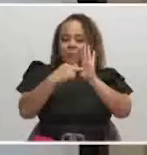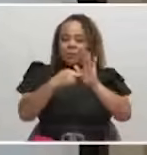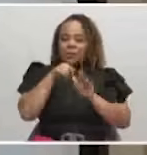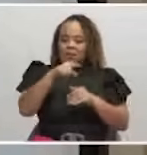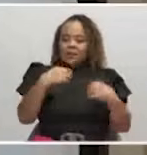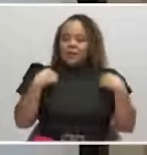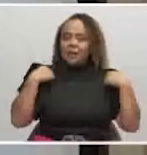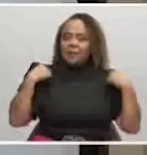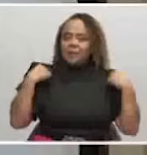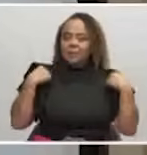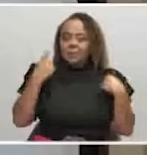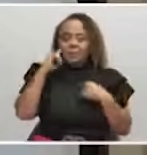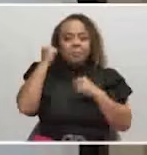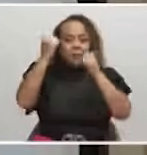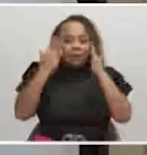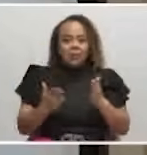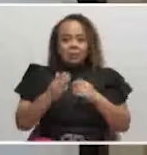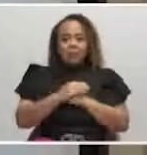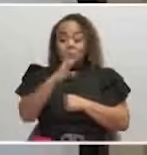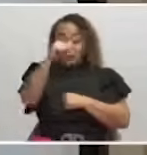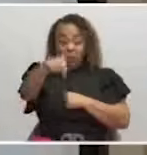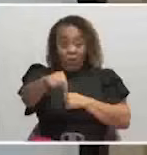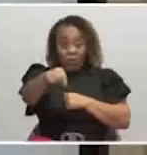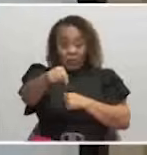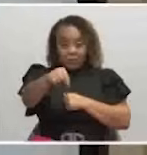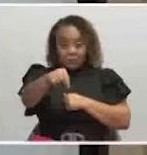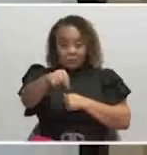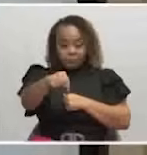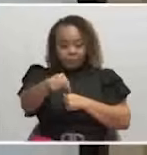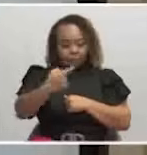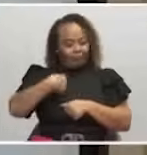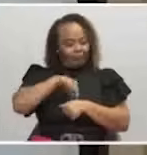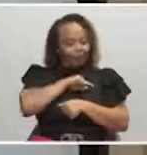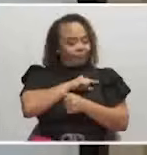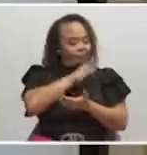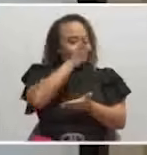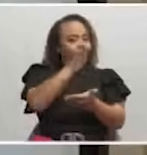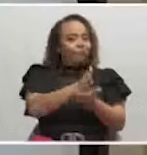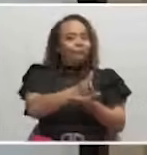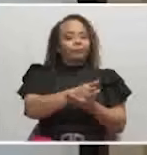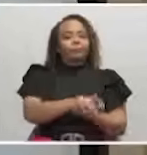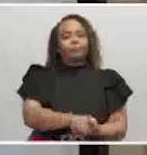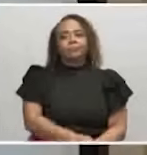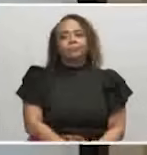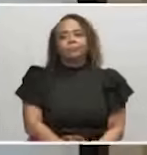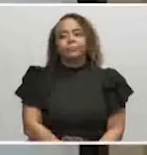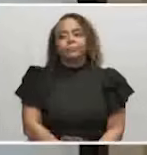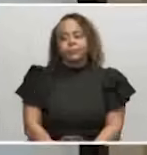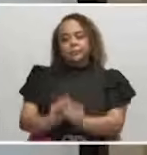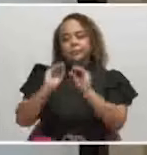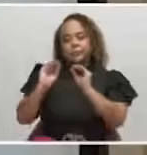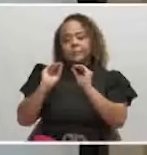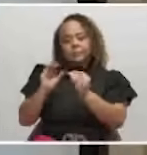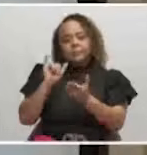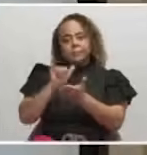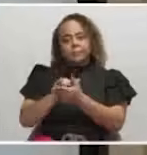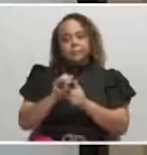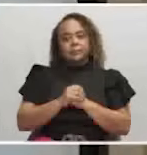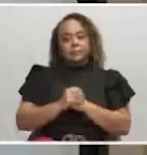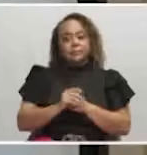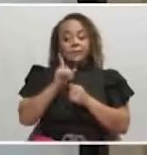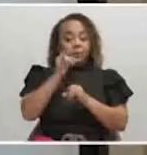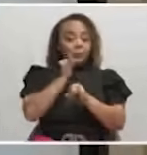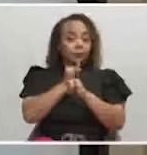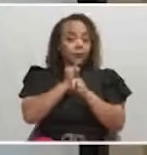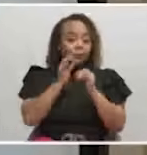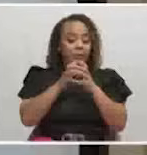esa camiseta para el liguismo, y hoy hemos dejado de, de inculcar eso en una